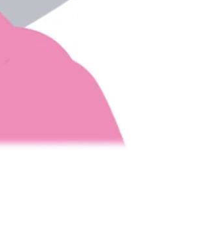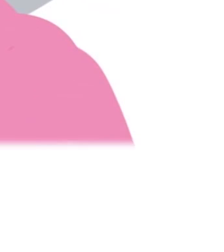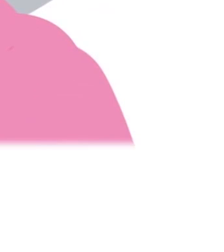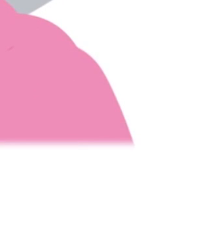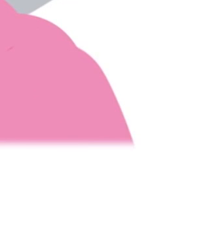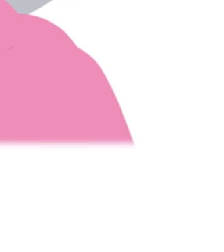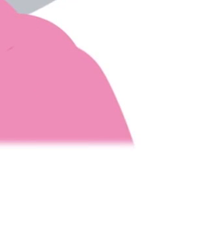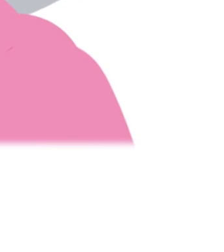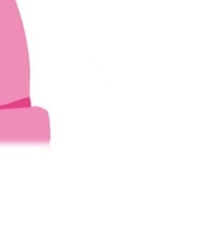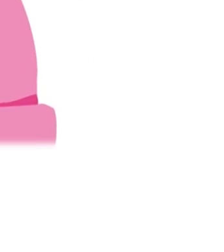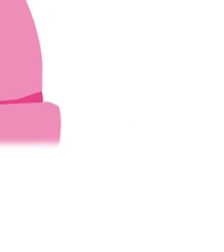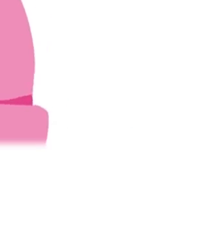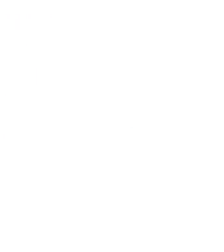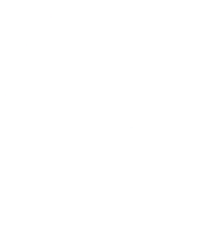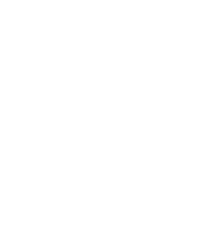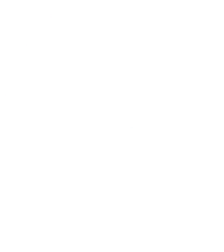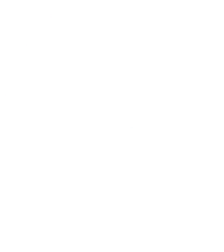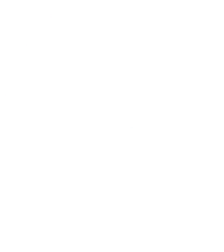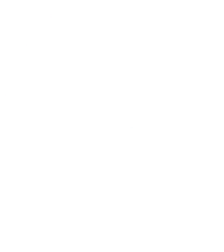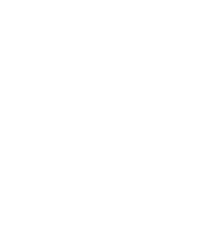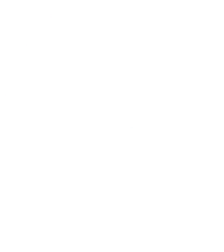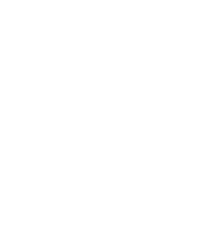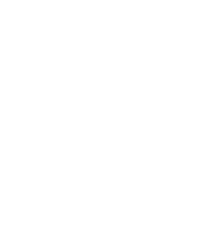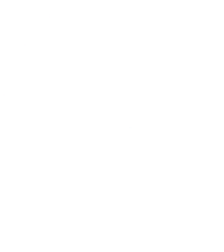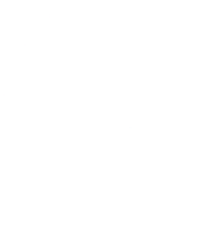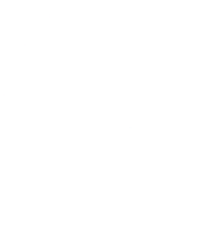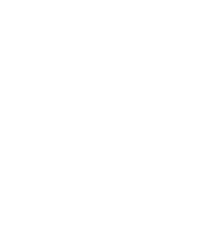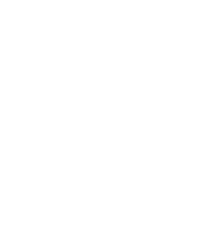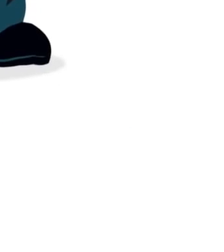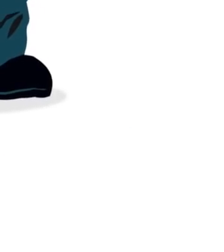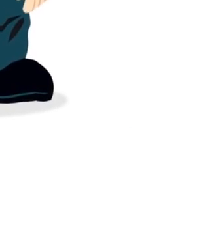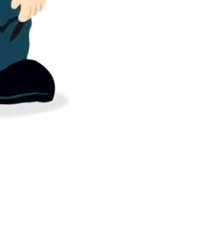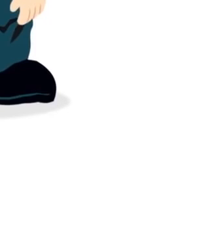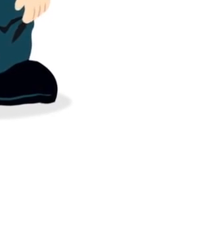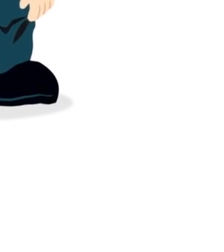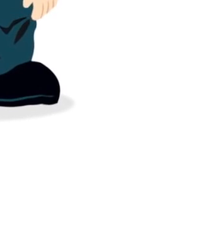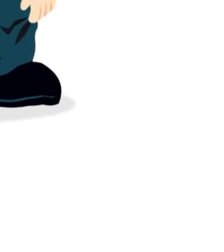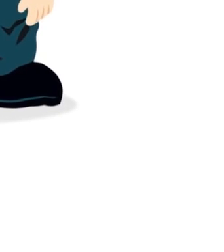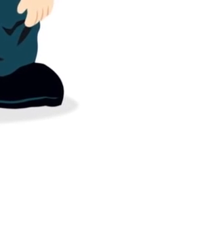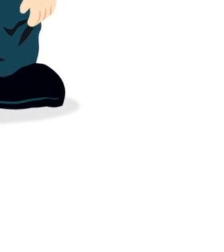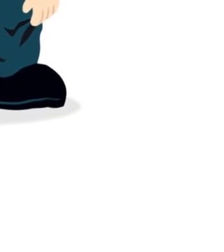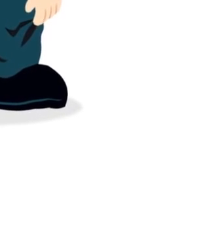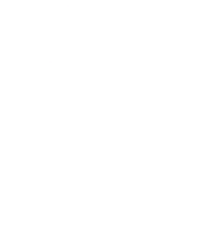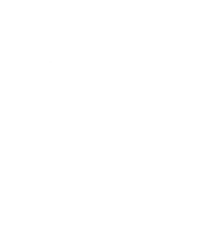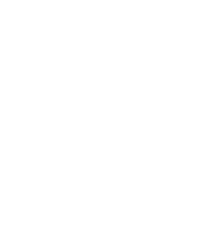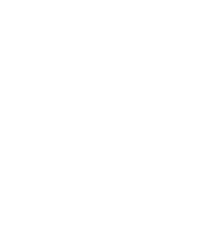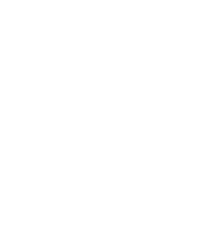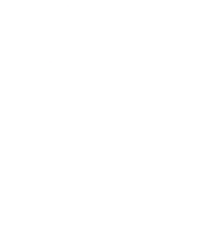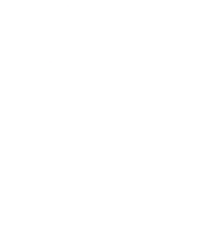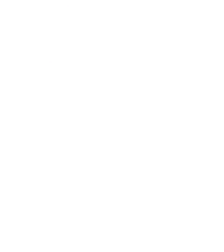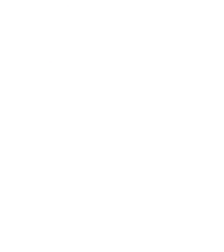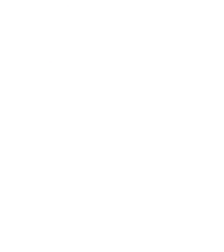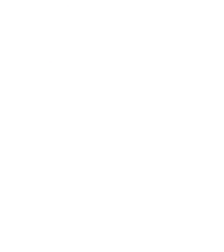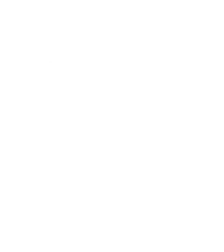Diana sintió el pecho pesado. Es un infarto al corazón. Es un infarto al corazón. Si sientes un beso